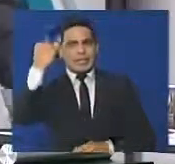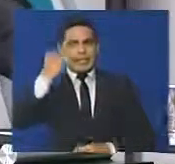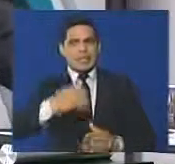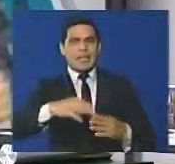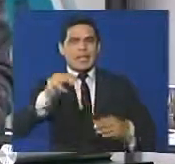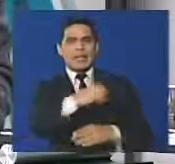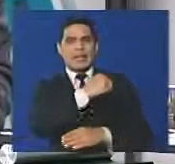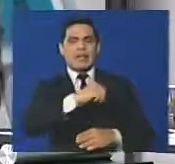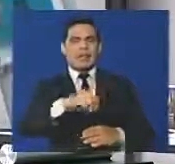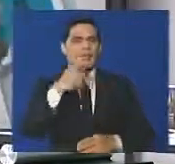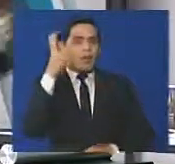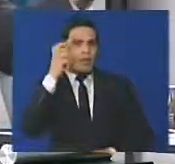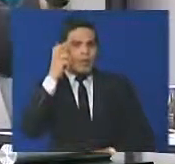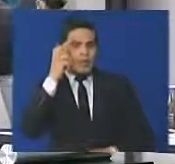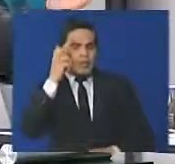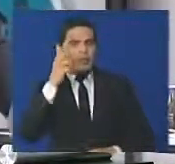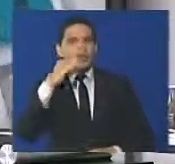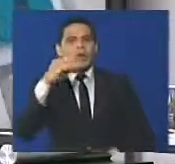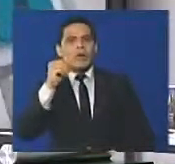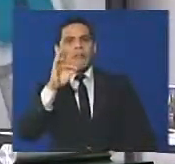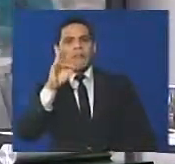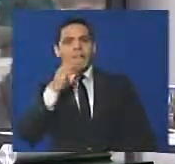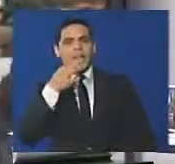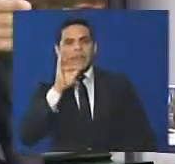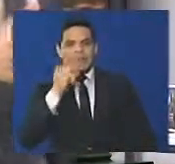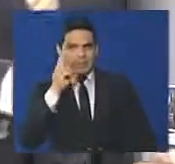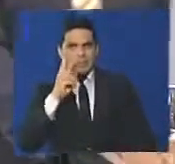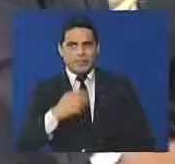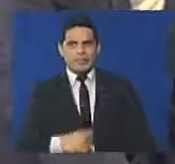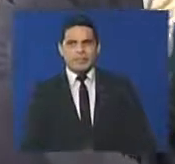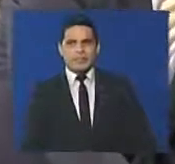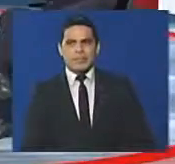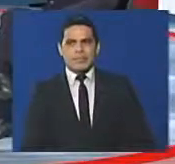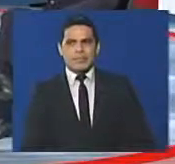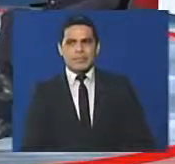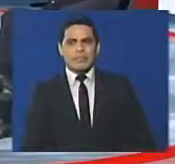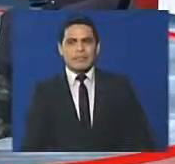música, moliendo café. Hasta entonces.